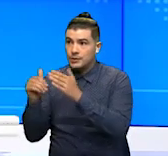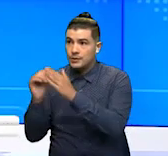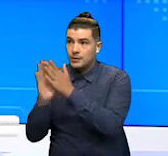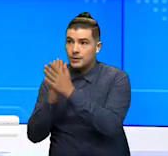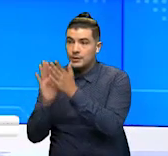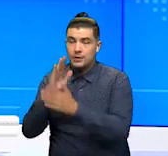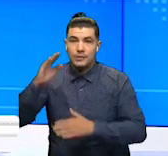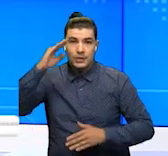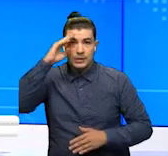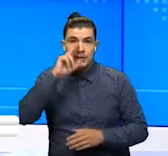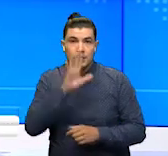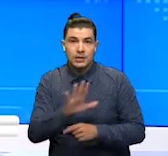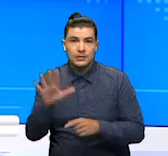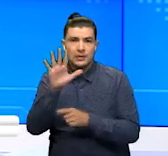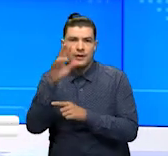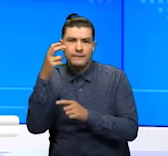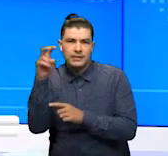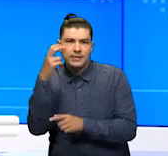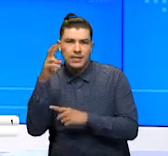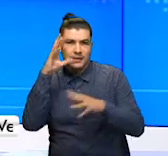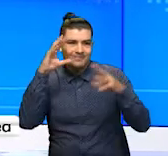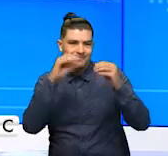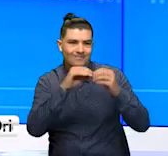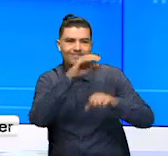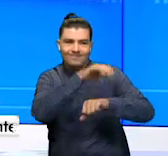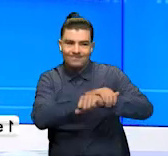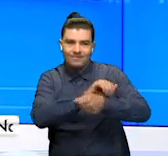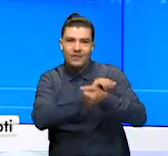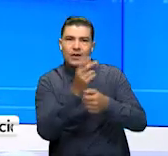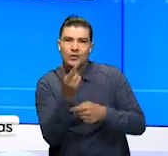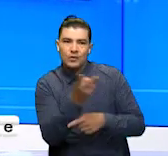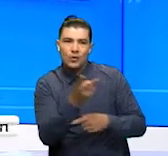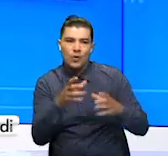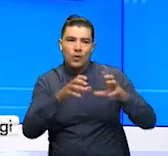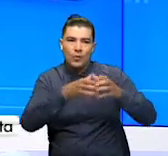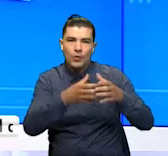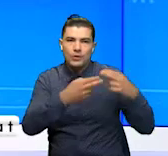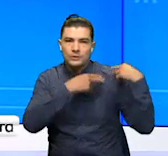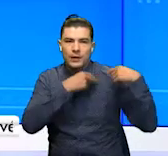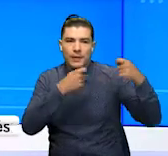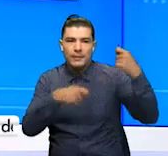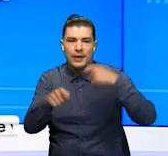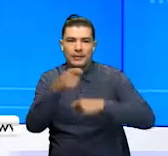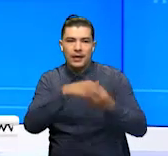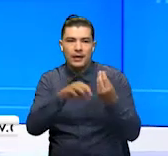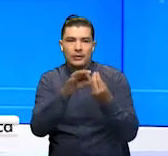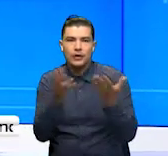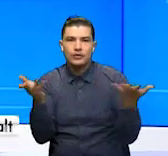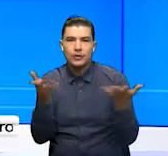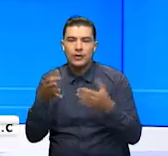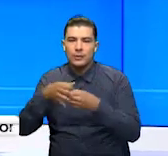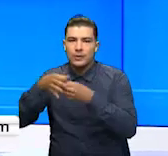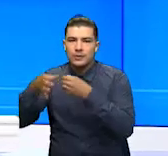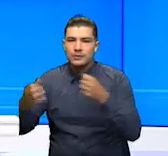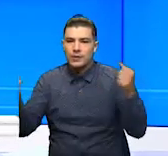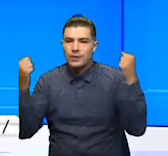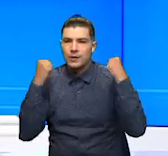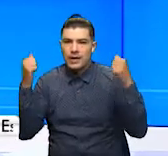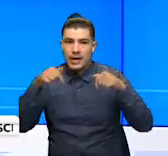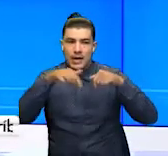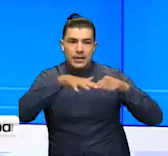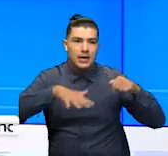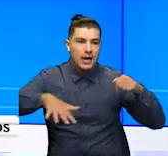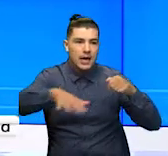Y la policía y la fiscalía lograron desarticular dos bandas dedicadas al microtráfico que operaban en los municipios de Piedecuesta y en el área metropolitana